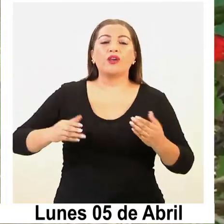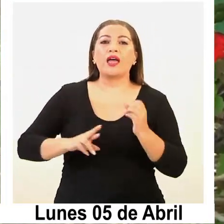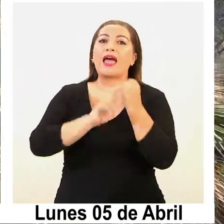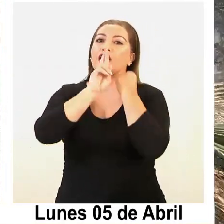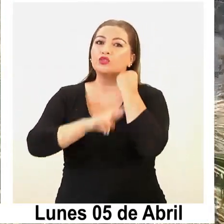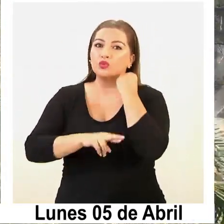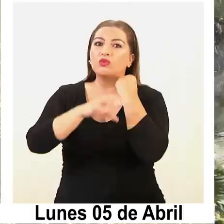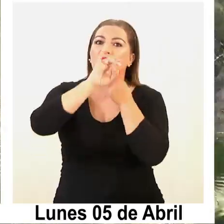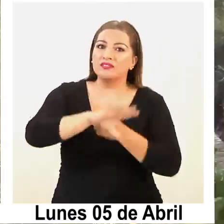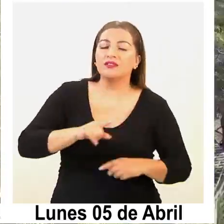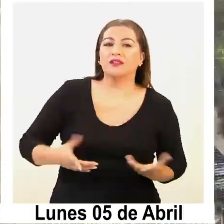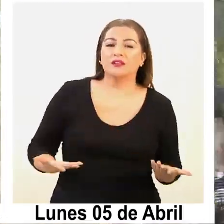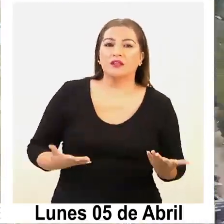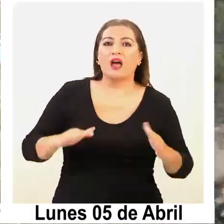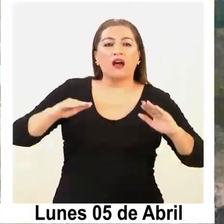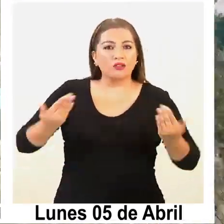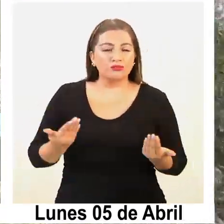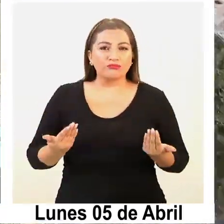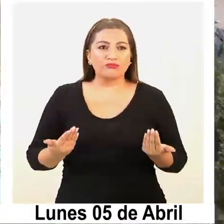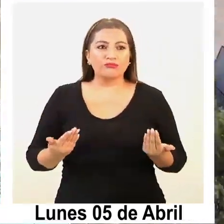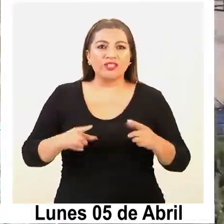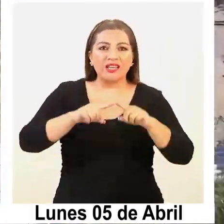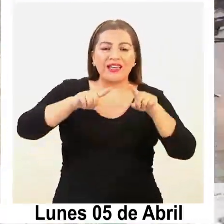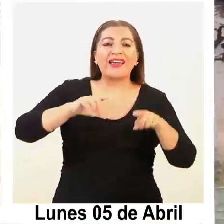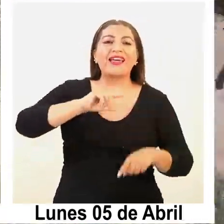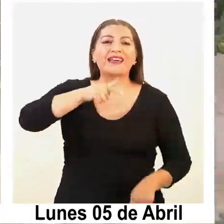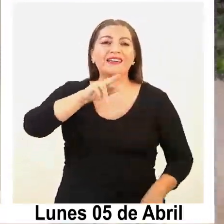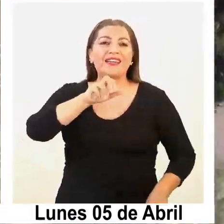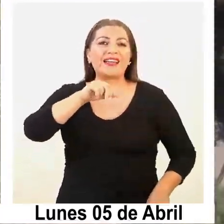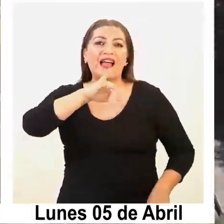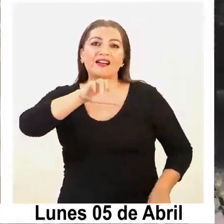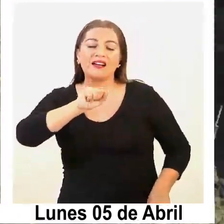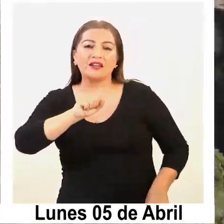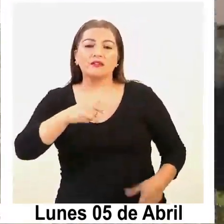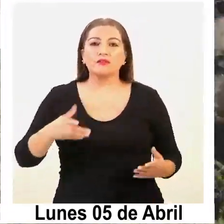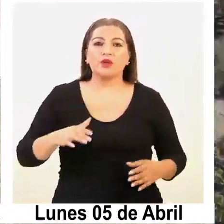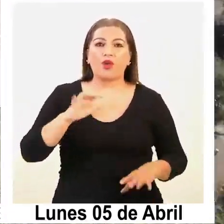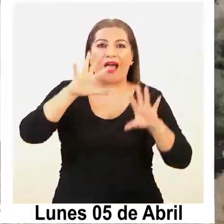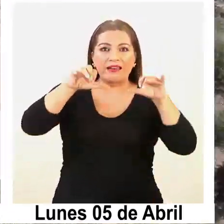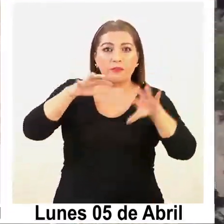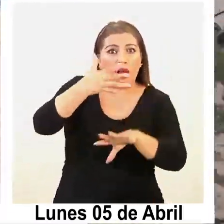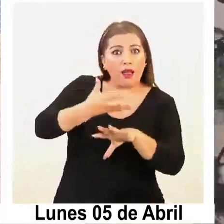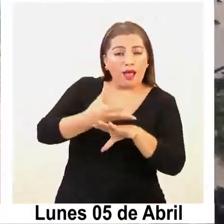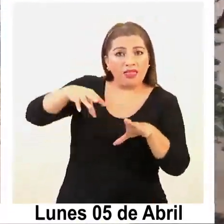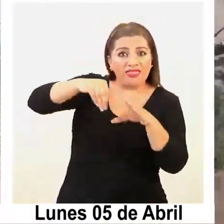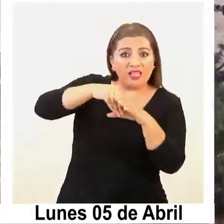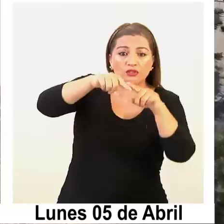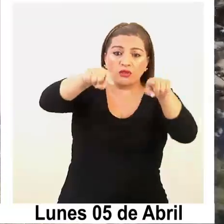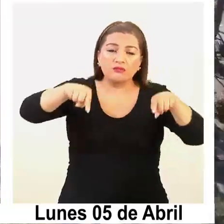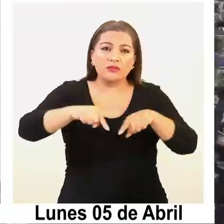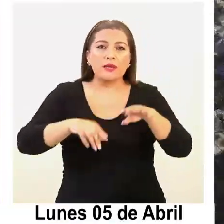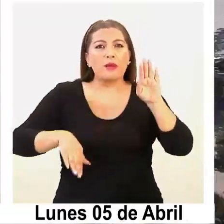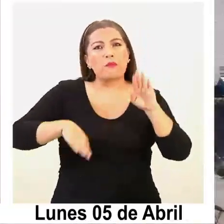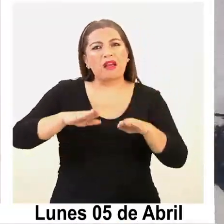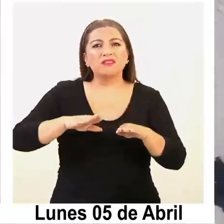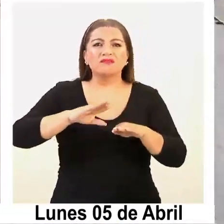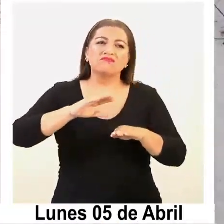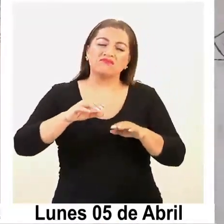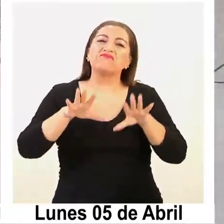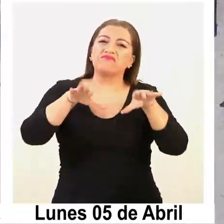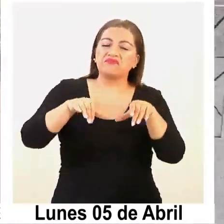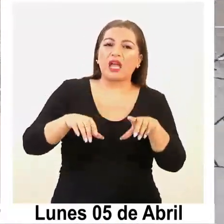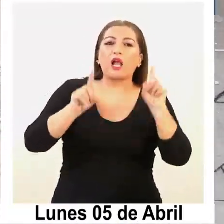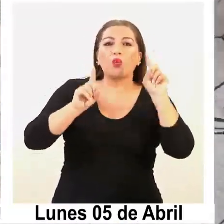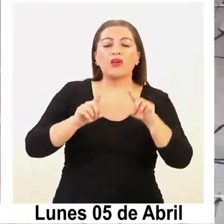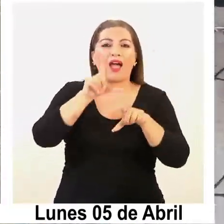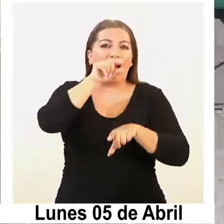al sur del país. Actualmente es una granja educativa porque los animales que en sí tenemos en nuestro centro son la mayoría de granja y algunas